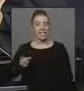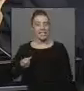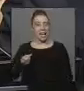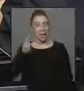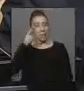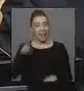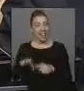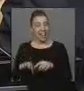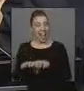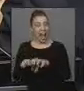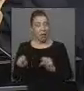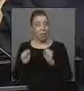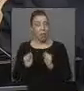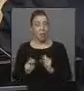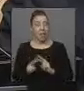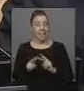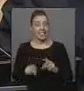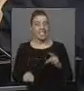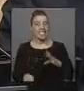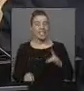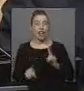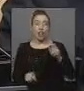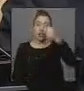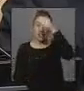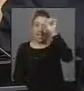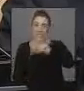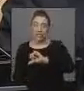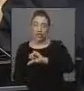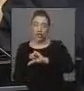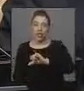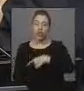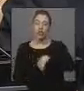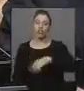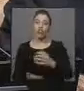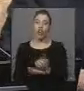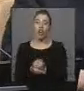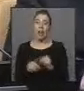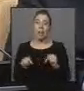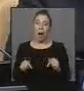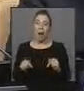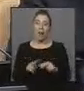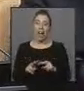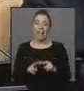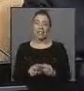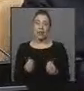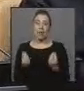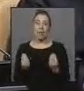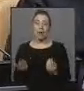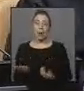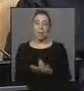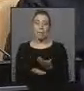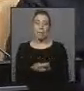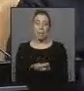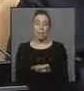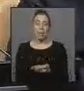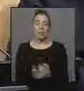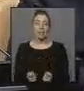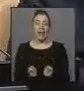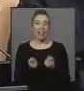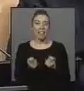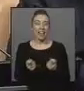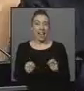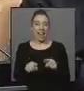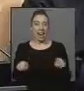que este convenio pudiera seguir adelante y Chile no sea castigado, logramos tener hoy día una buena propuesta que traerle a esta